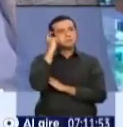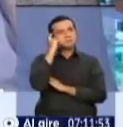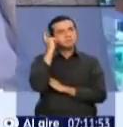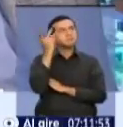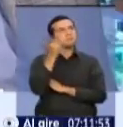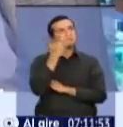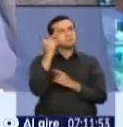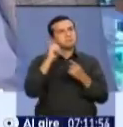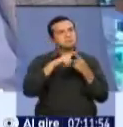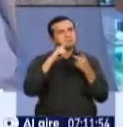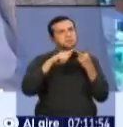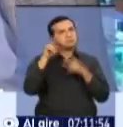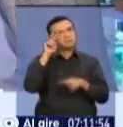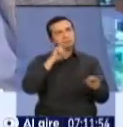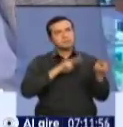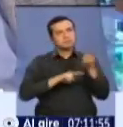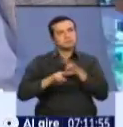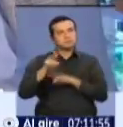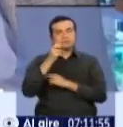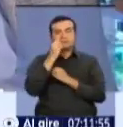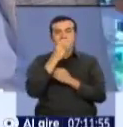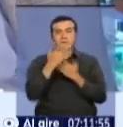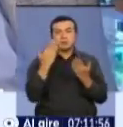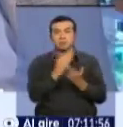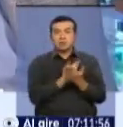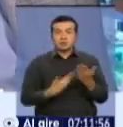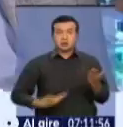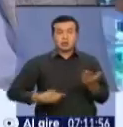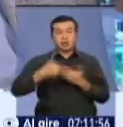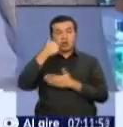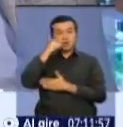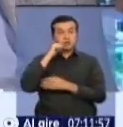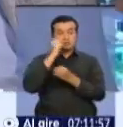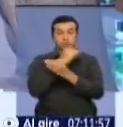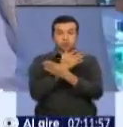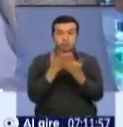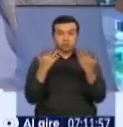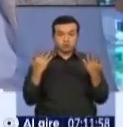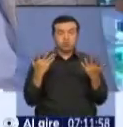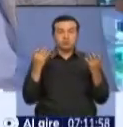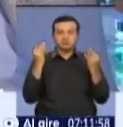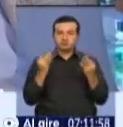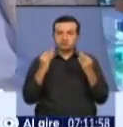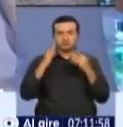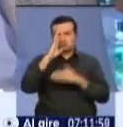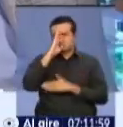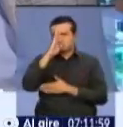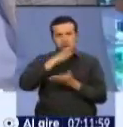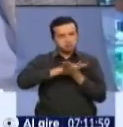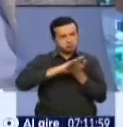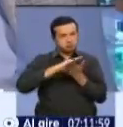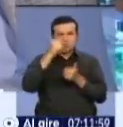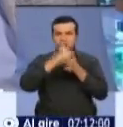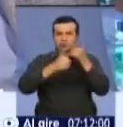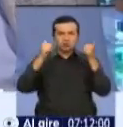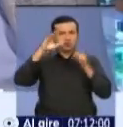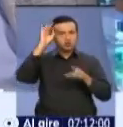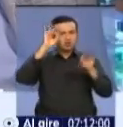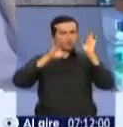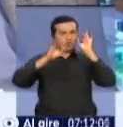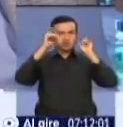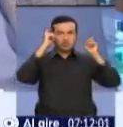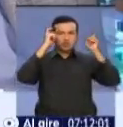en la misma línea de análisis, cuando se habla y cuando el presidente ayer habló de lograr una absoluta transparencia en la elección de las autoridades de